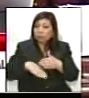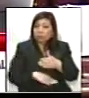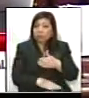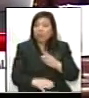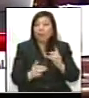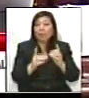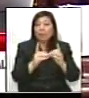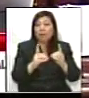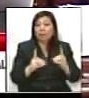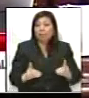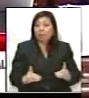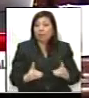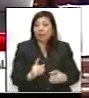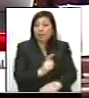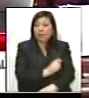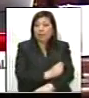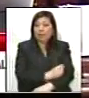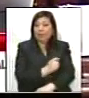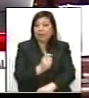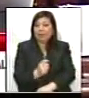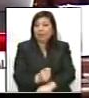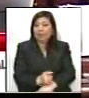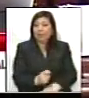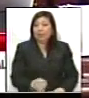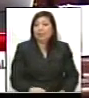departamento de tacna